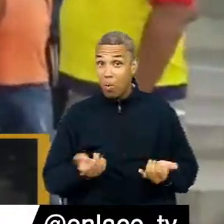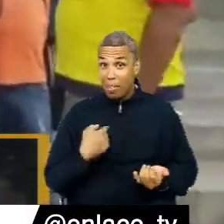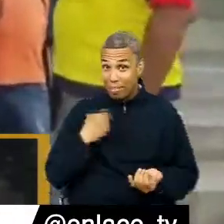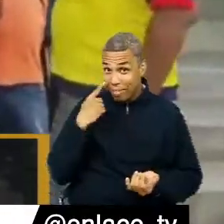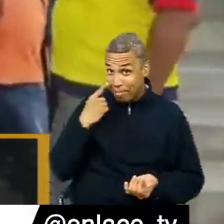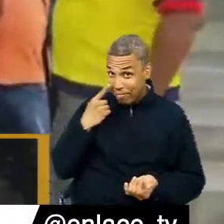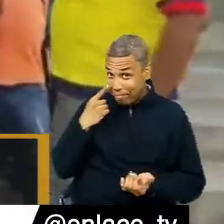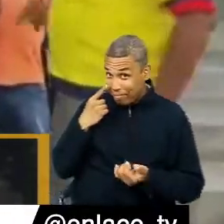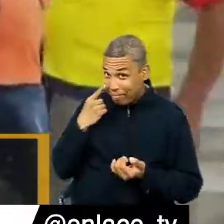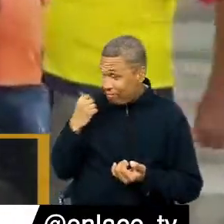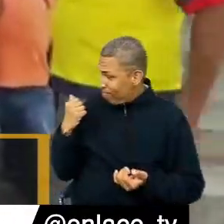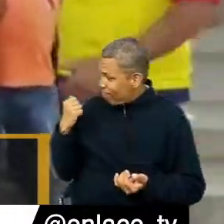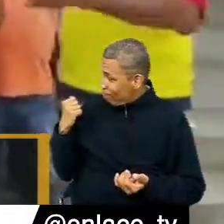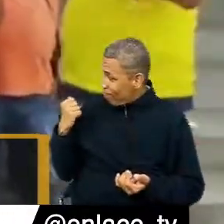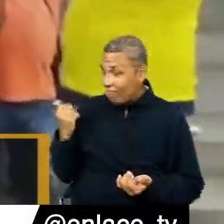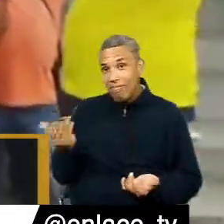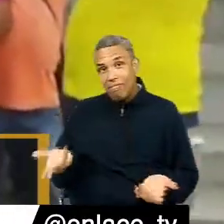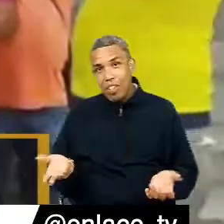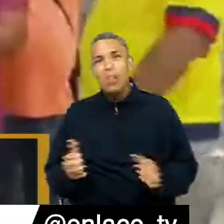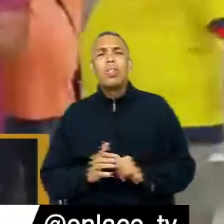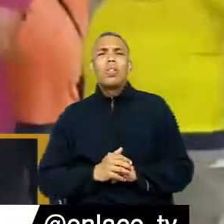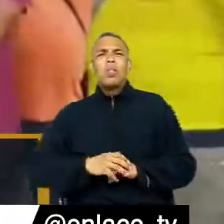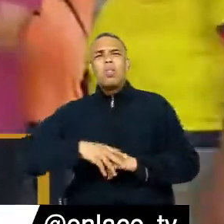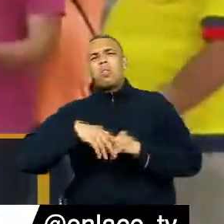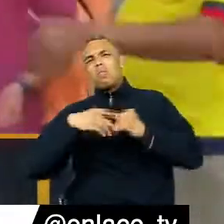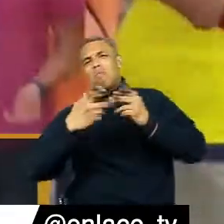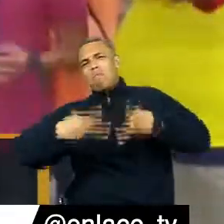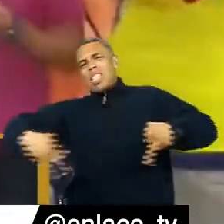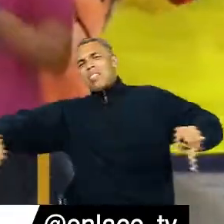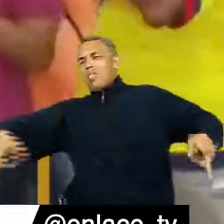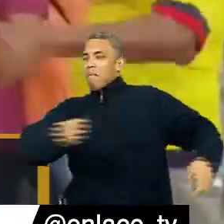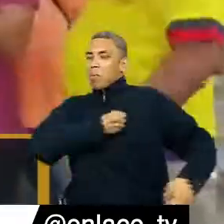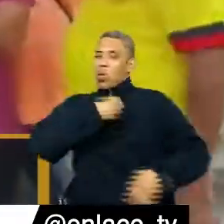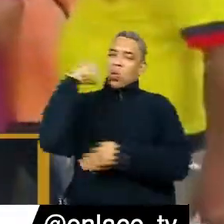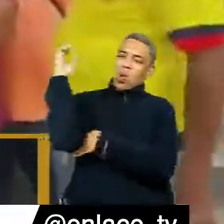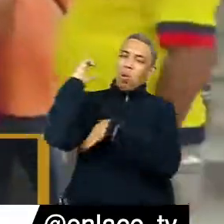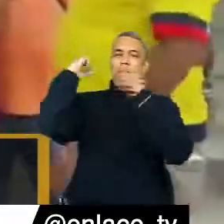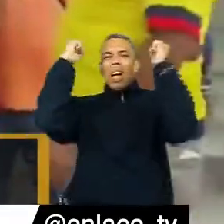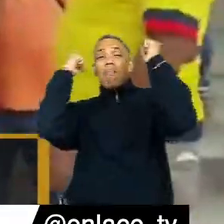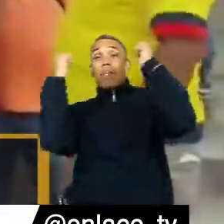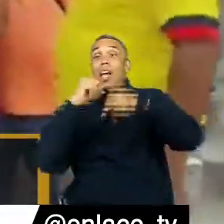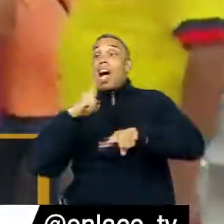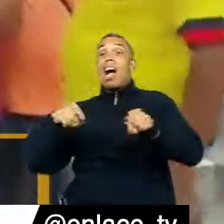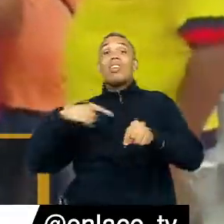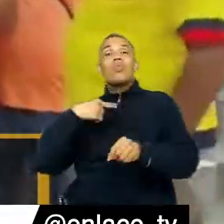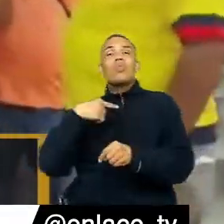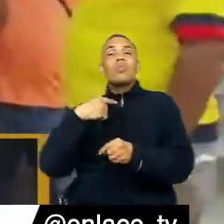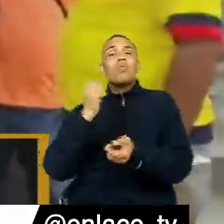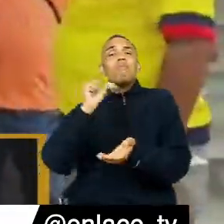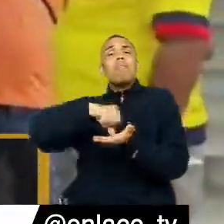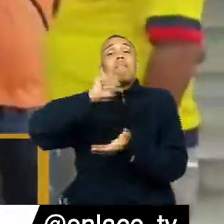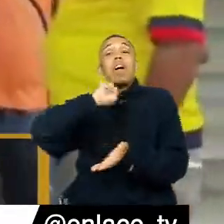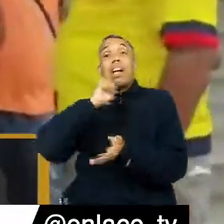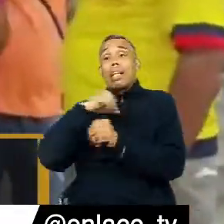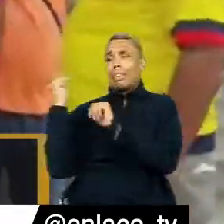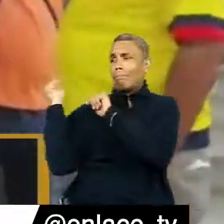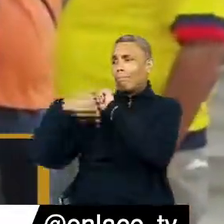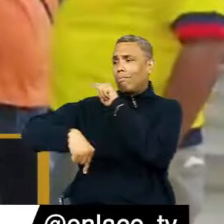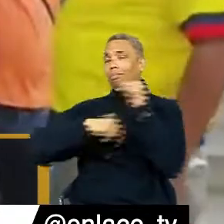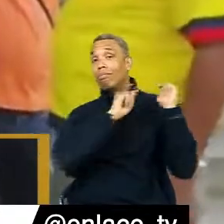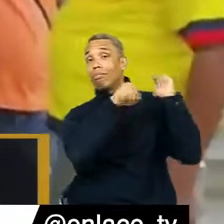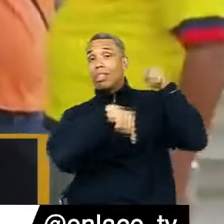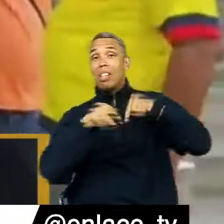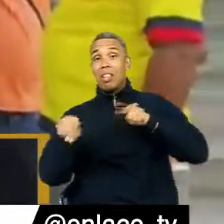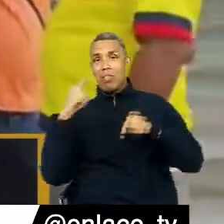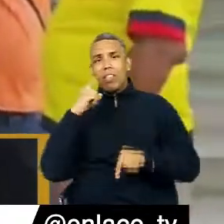aquí en Barranquilla, acompañando a nuestra selección y con un número de barranqueños, entre ellas Paola López, que también hace parte de la familia de Enlace Televisión. Hola,